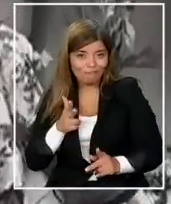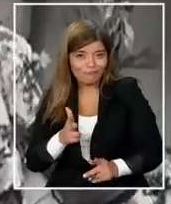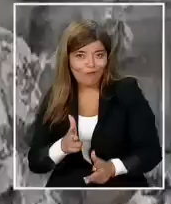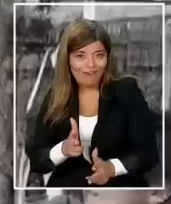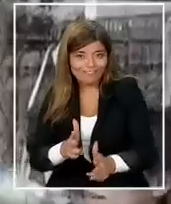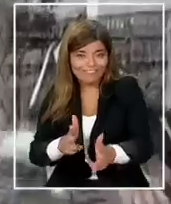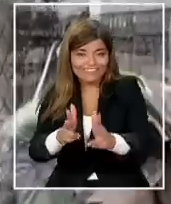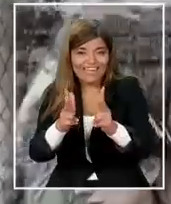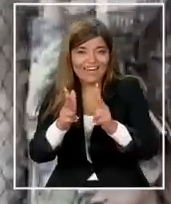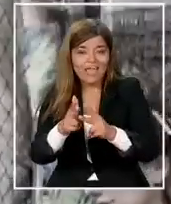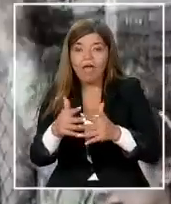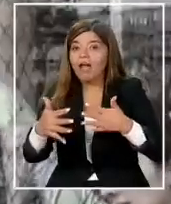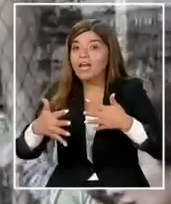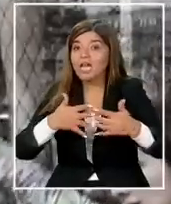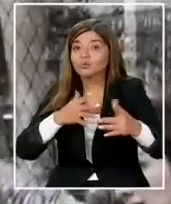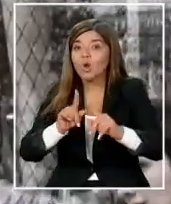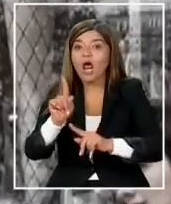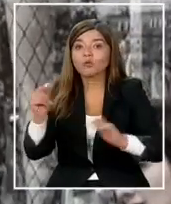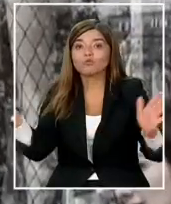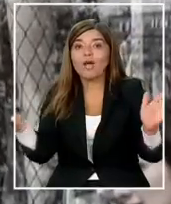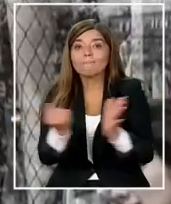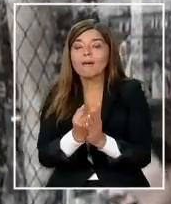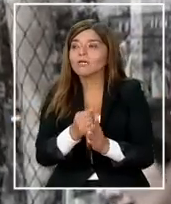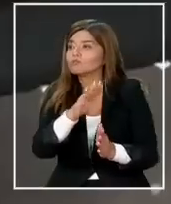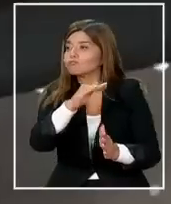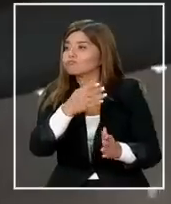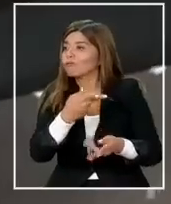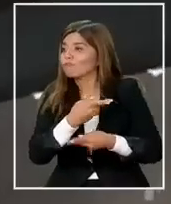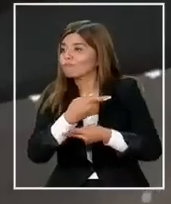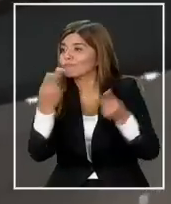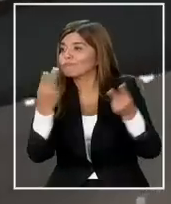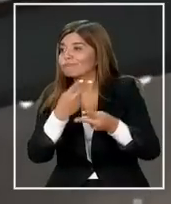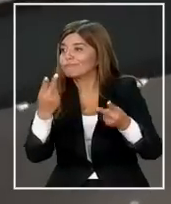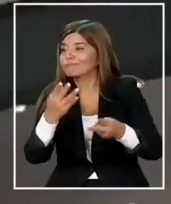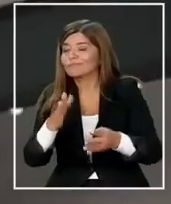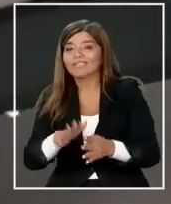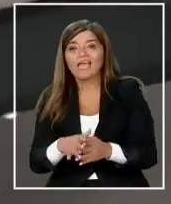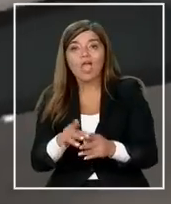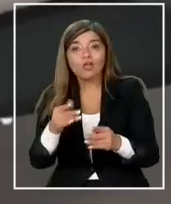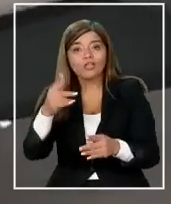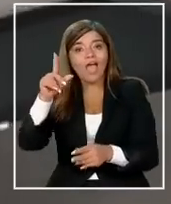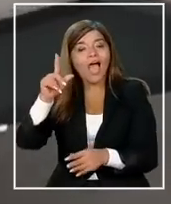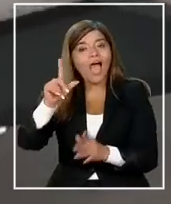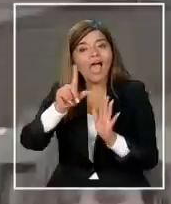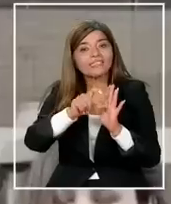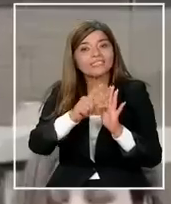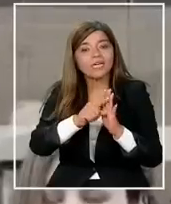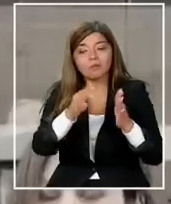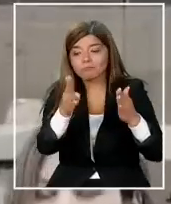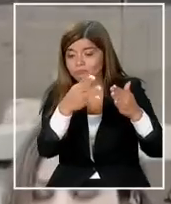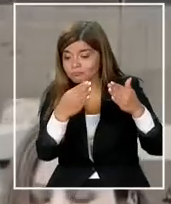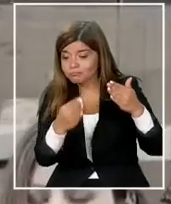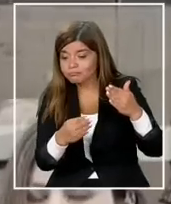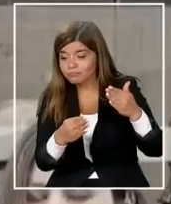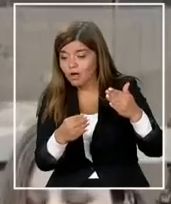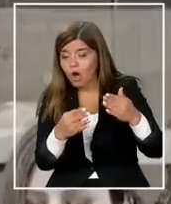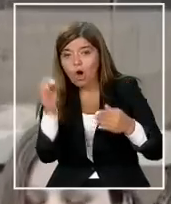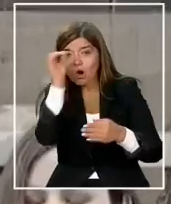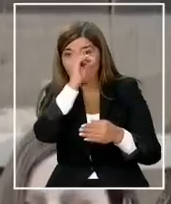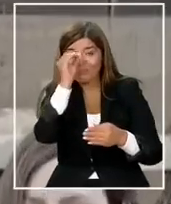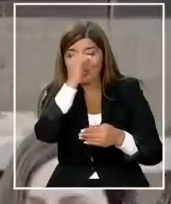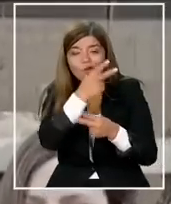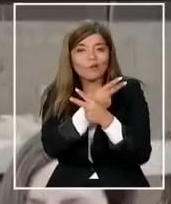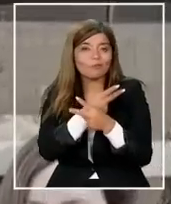cuando algunas marcas le pidieron que las promocionara. Hoy su Instagram es como una revista con datos, columnas de opinión y